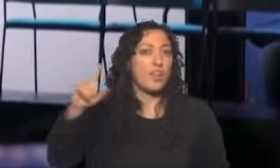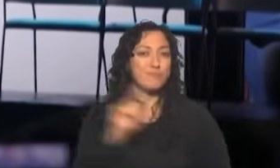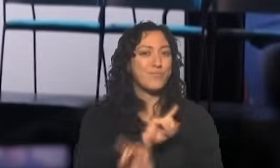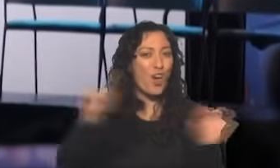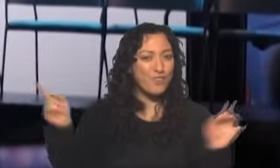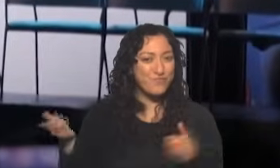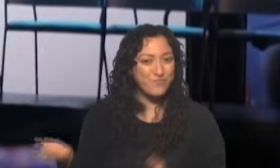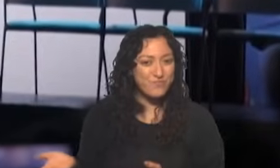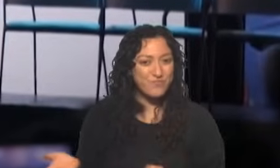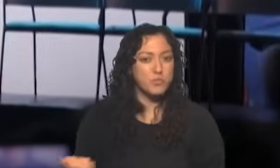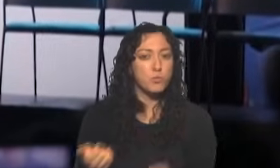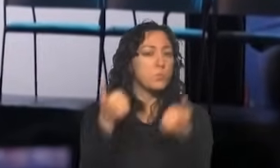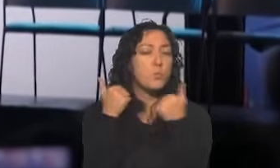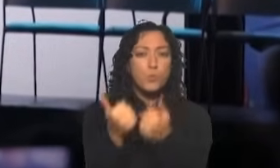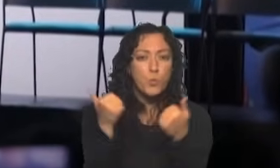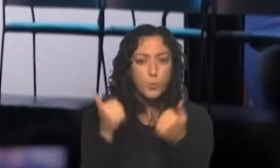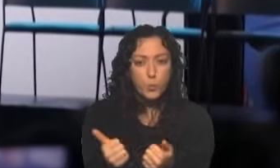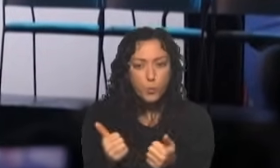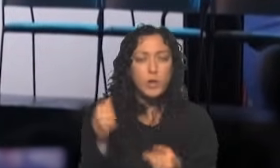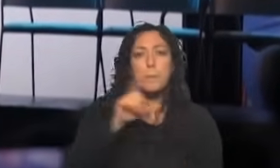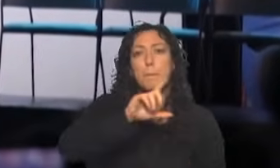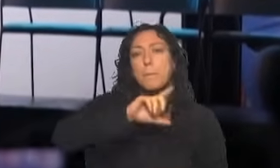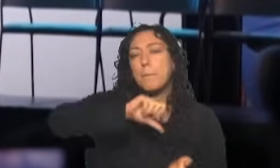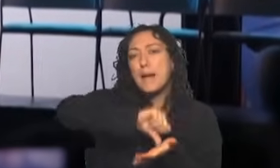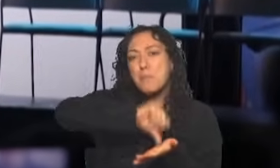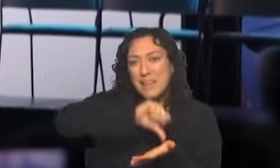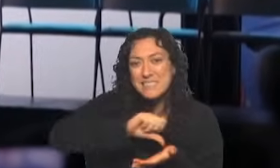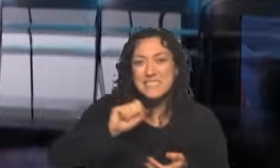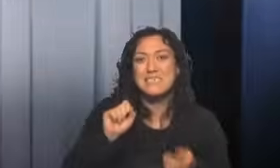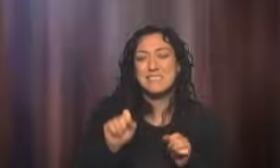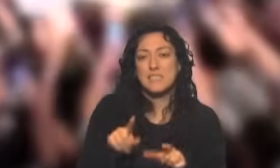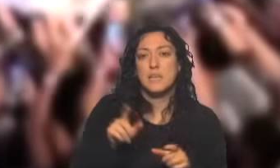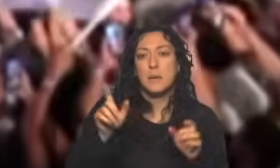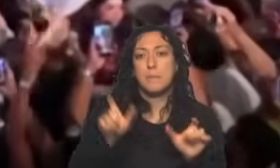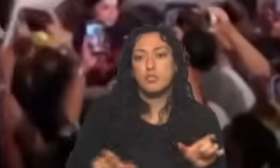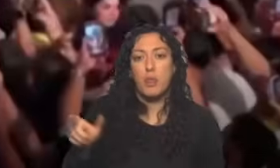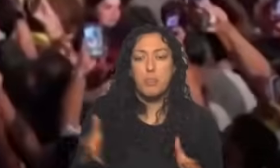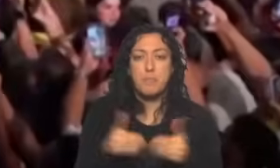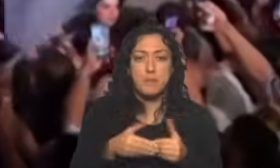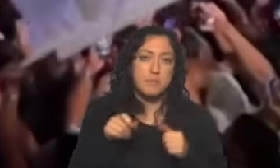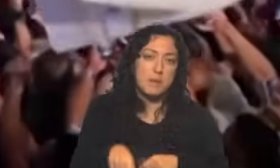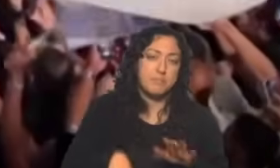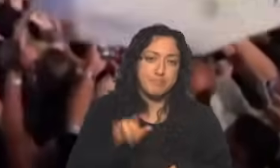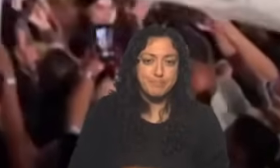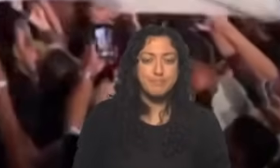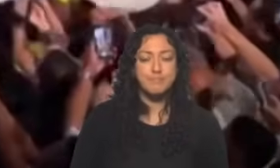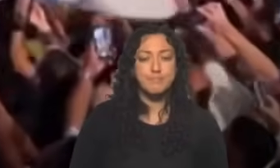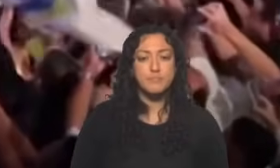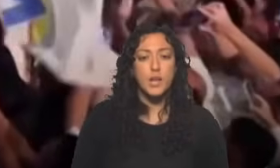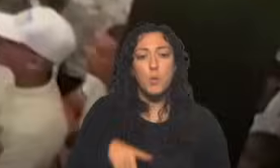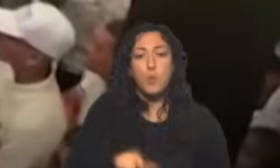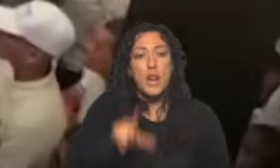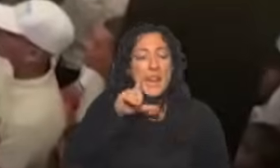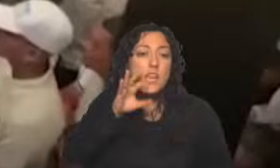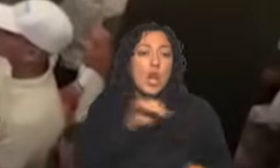eso es muy bueno para el país y para todos los panameños. Mulino, durante su breve campaña